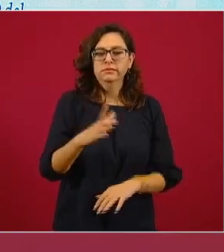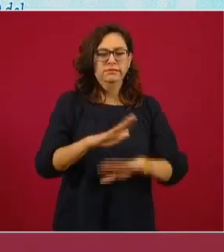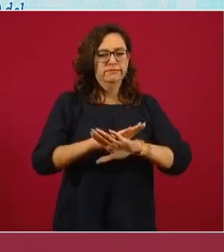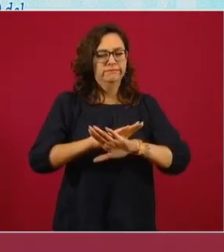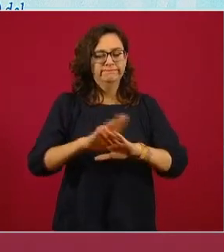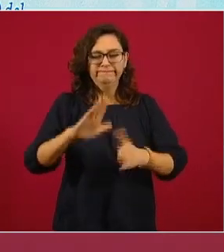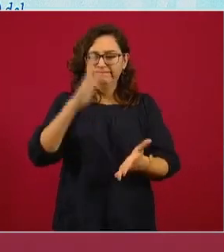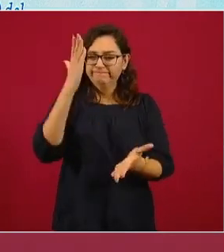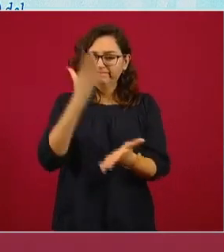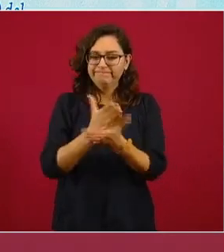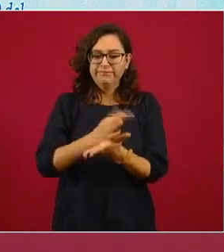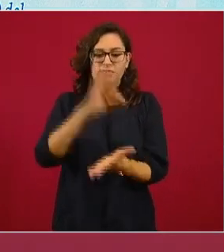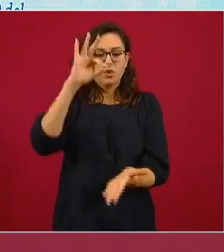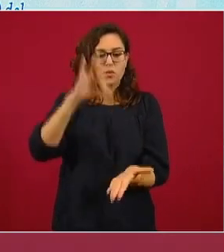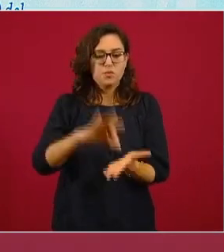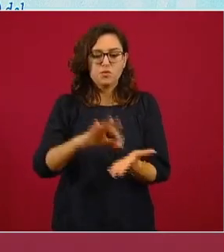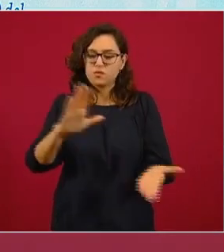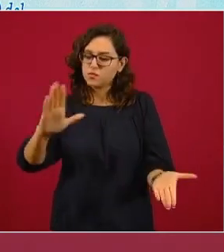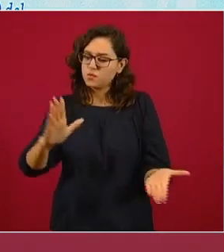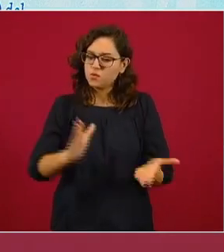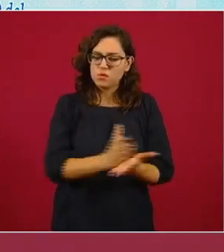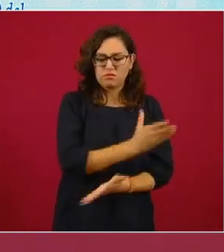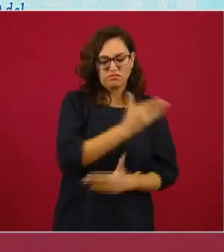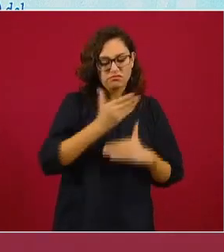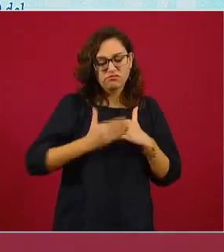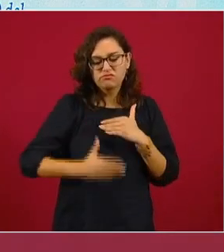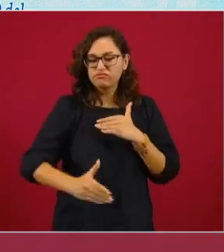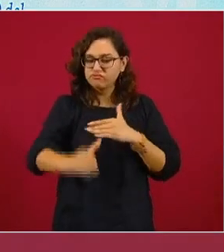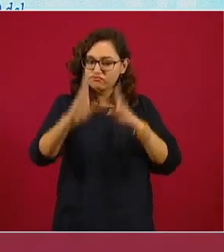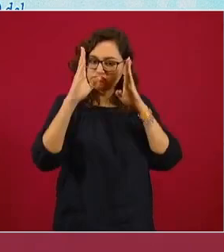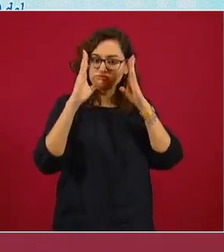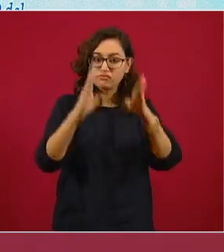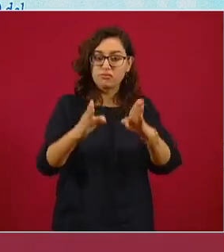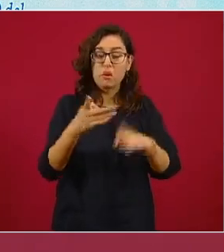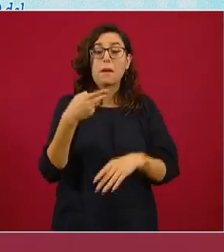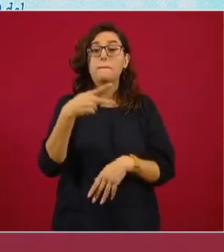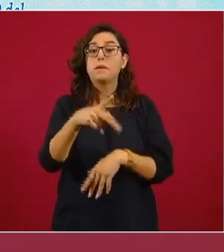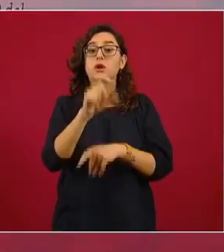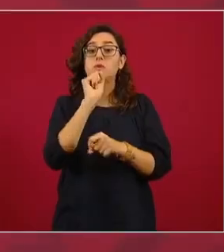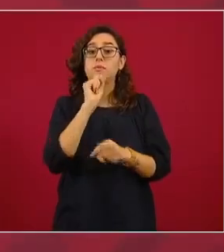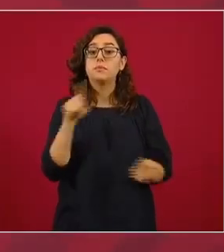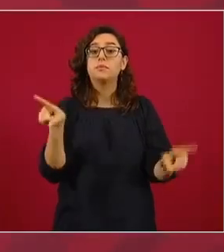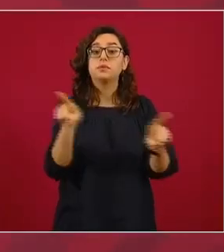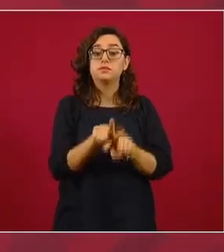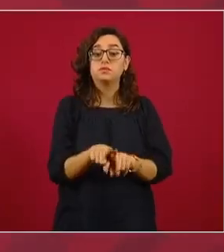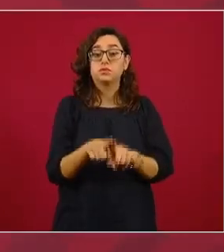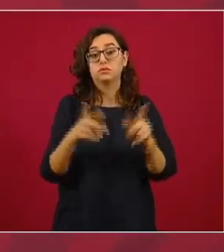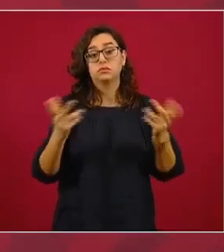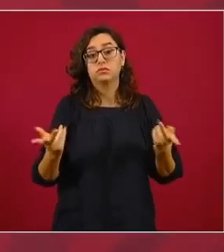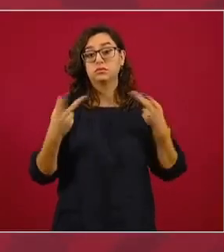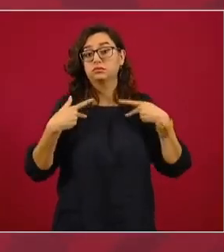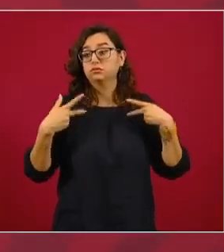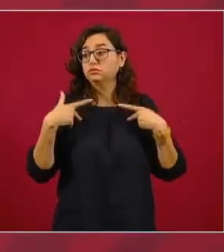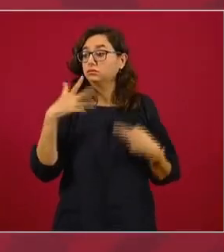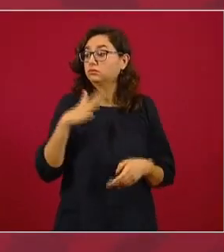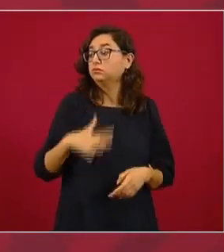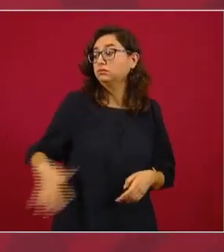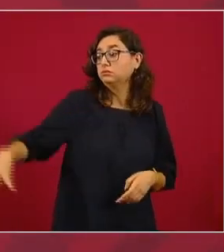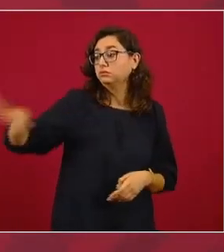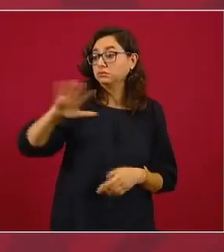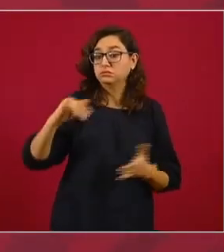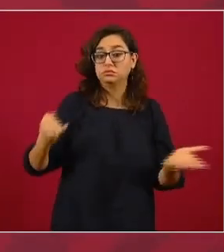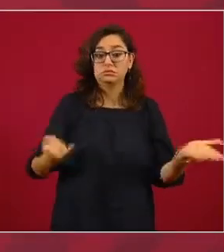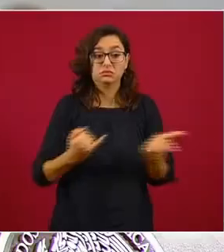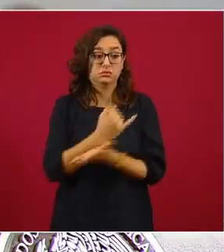tiempo planteé que me iba yo a someter a lo que la gente